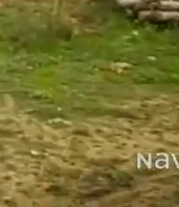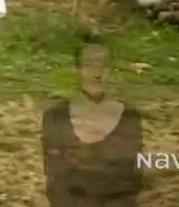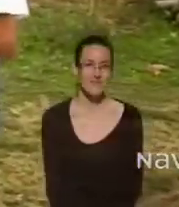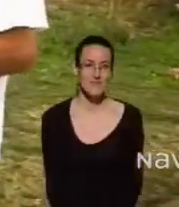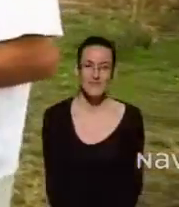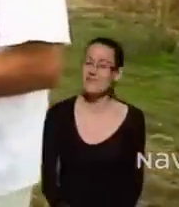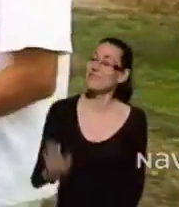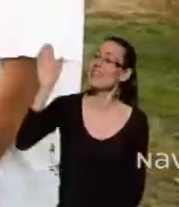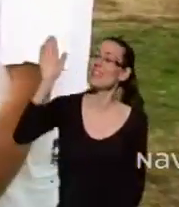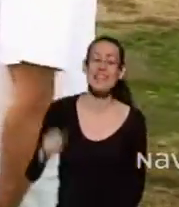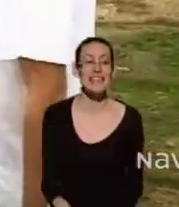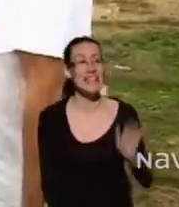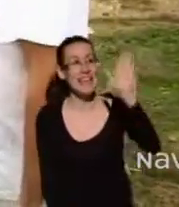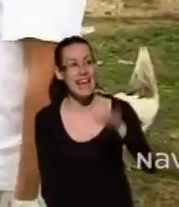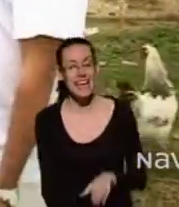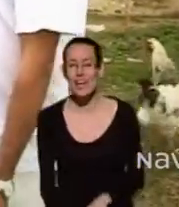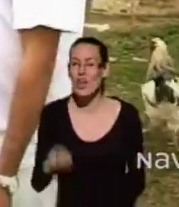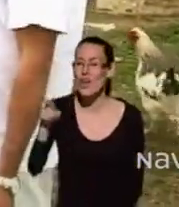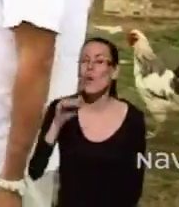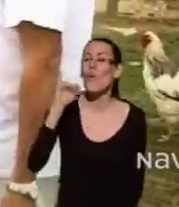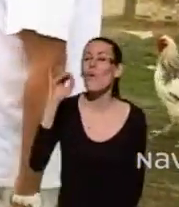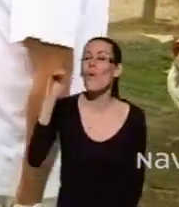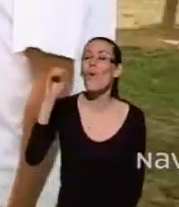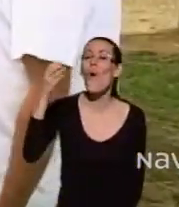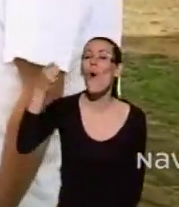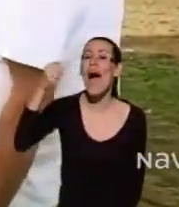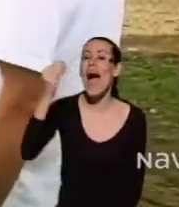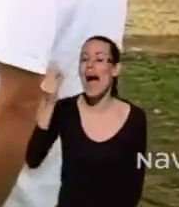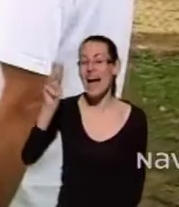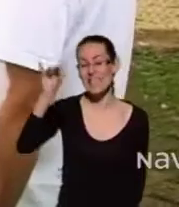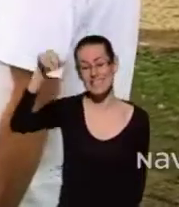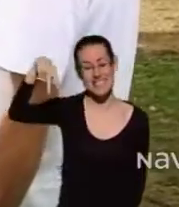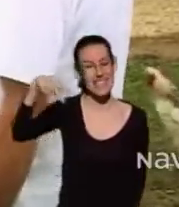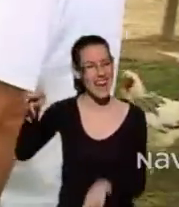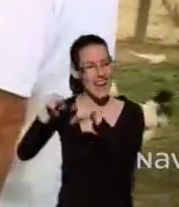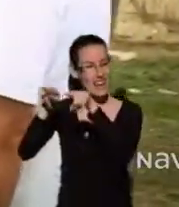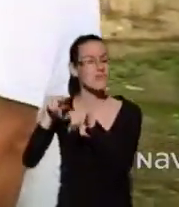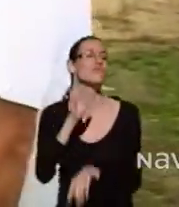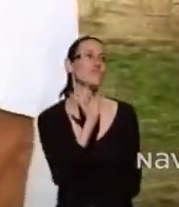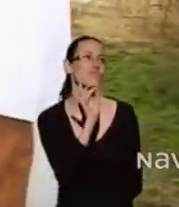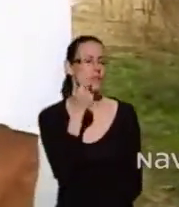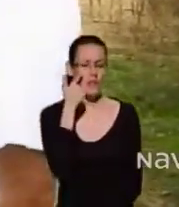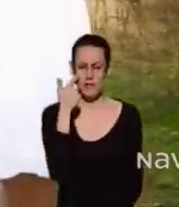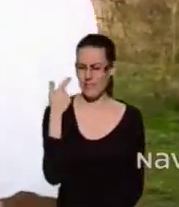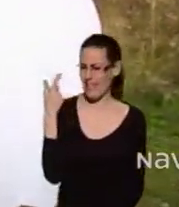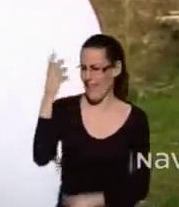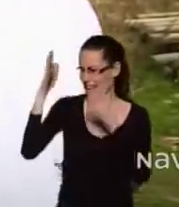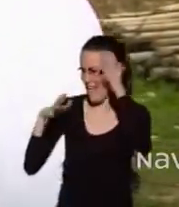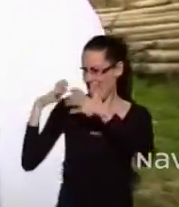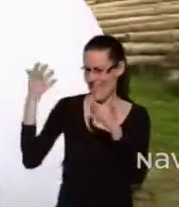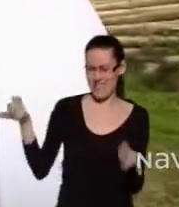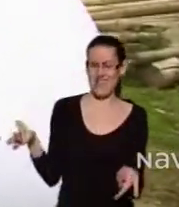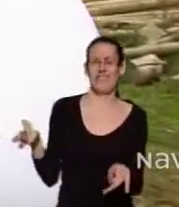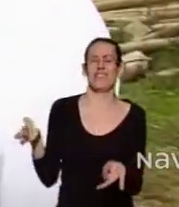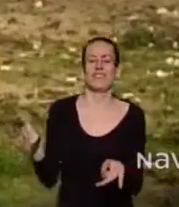¡Epa! Miguel, tú eres el hermano de Joaquín, ¿no? El hermano. ¿Pero qué hacen todos estos animales aquí? Pues mira, pues un capricho que tengo. ¿Ah? La